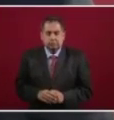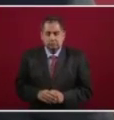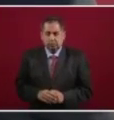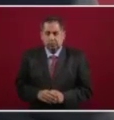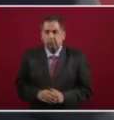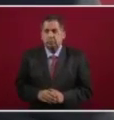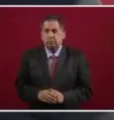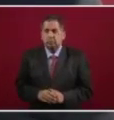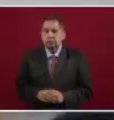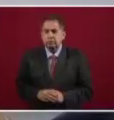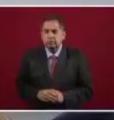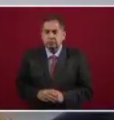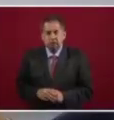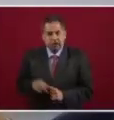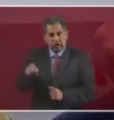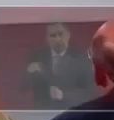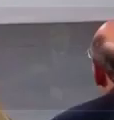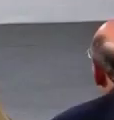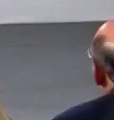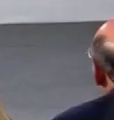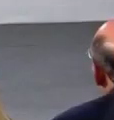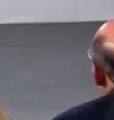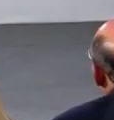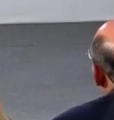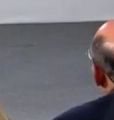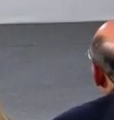Ese motor ya está